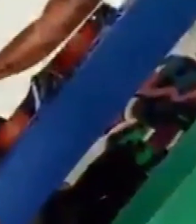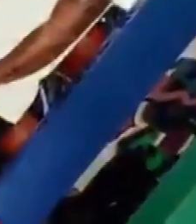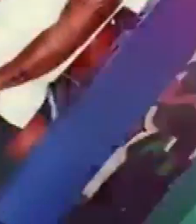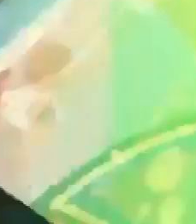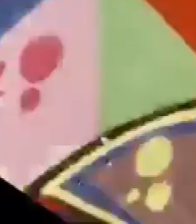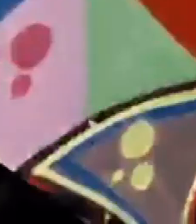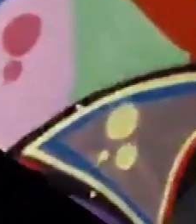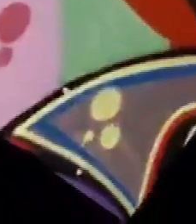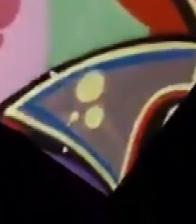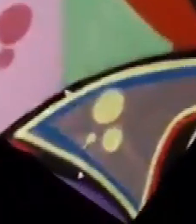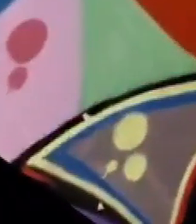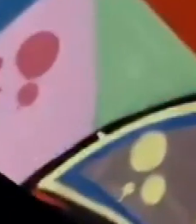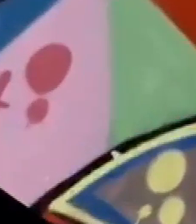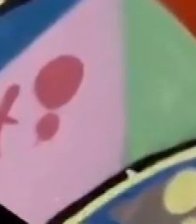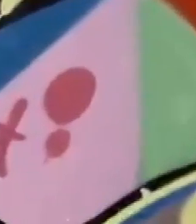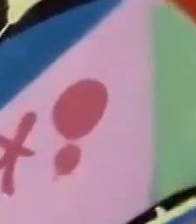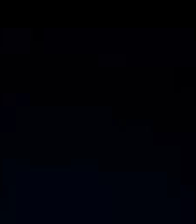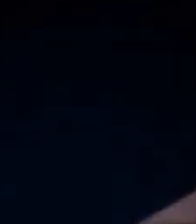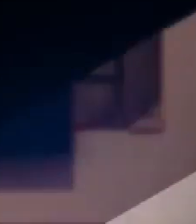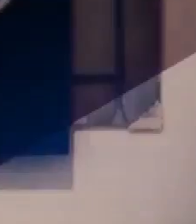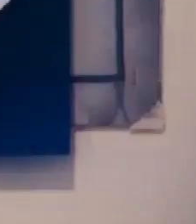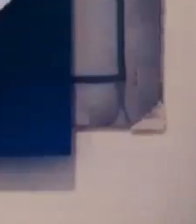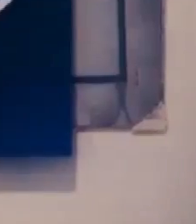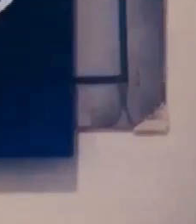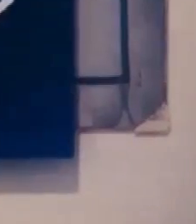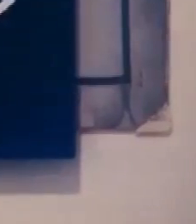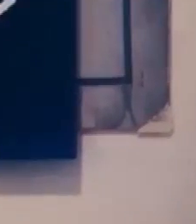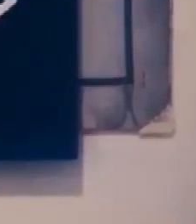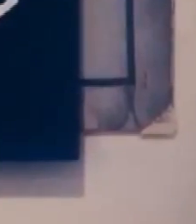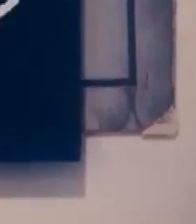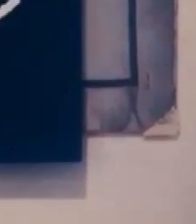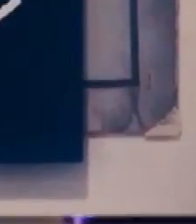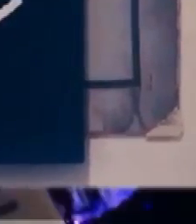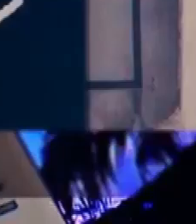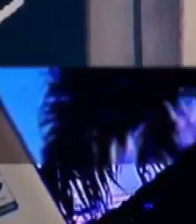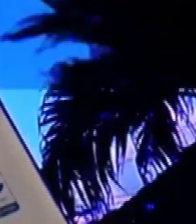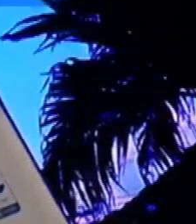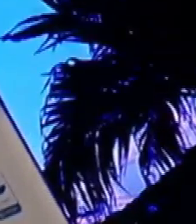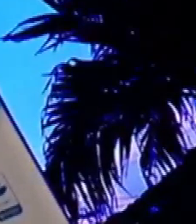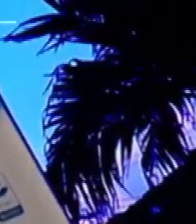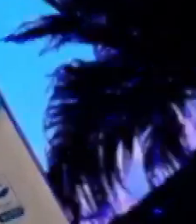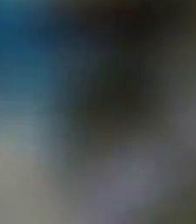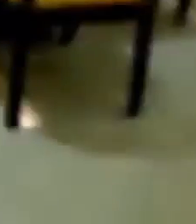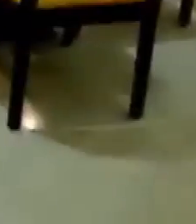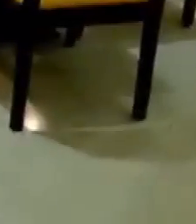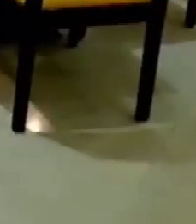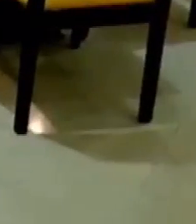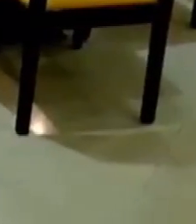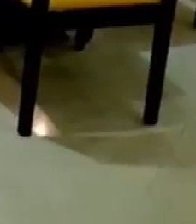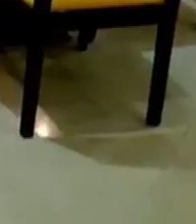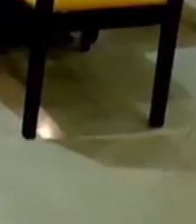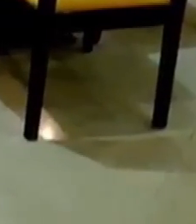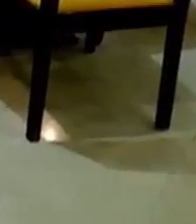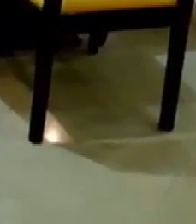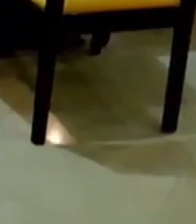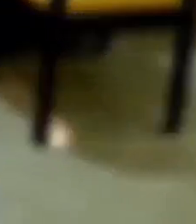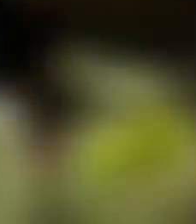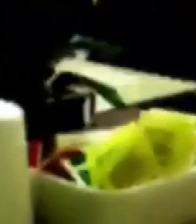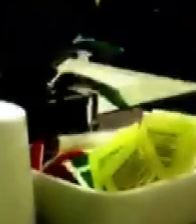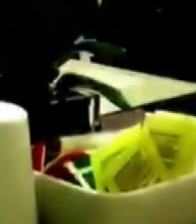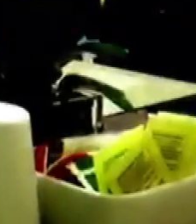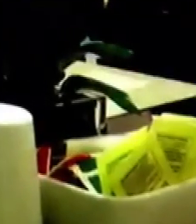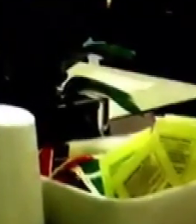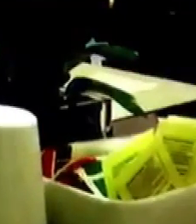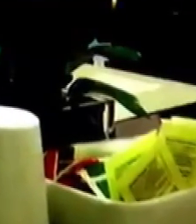a la escultura del Indio Pipatón. El restaurante Atrium se destaca por su amplia carta gastronómica nacional e internacional, abierto